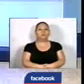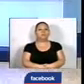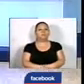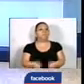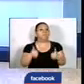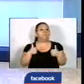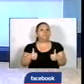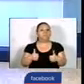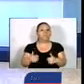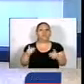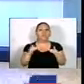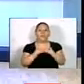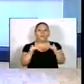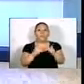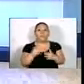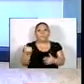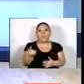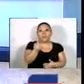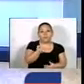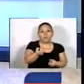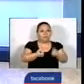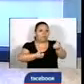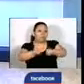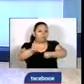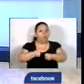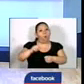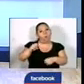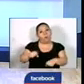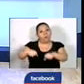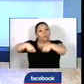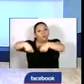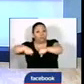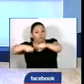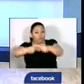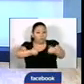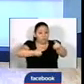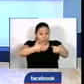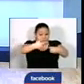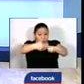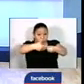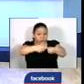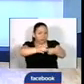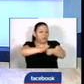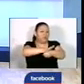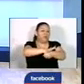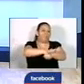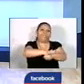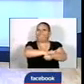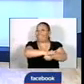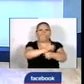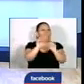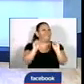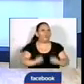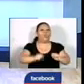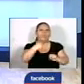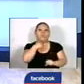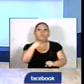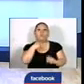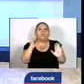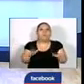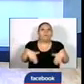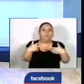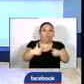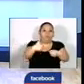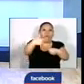Bien, y también automovilistas y motociclistas señalan que poder llenar el tanque de sus vehículos es cada vez más difícil debido al constante